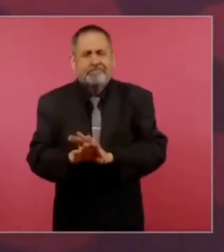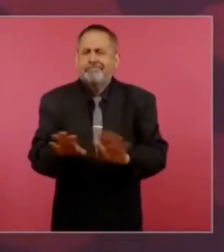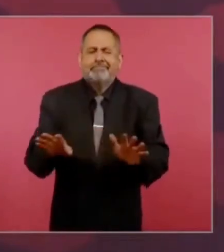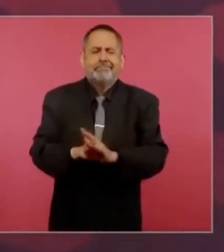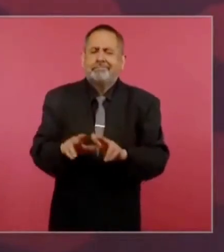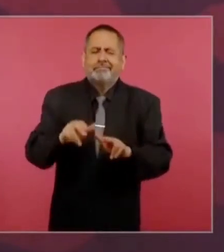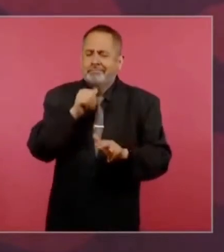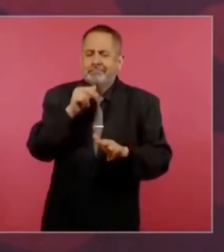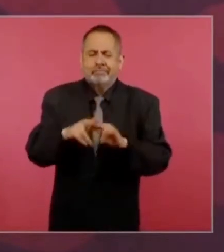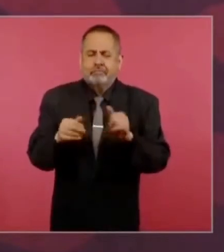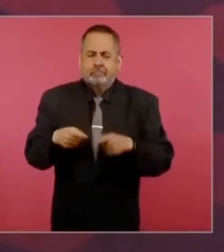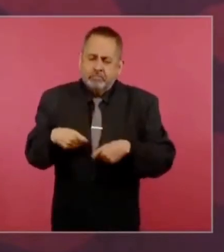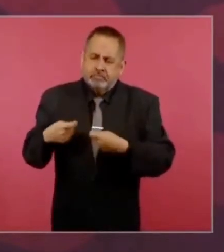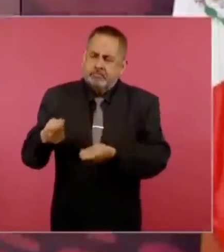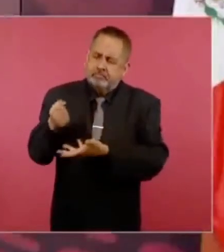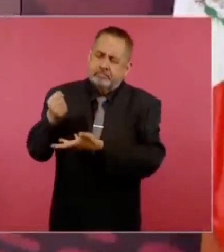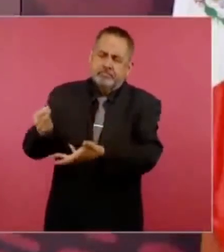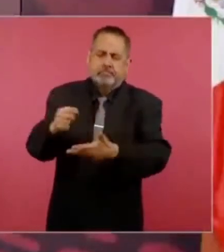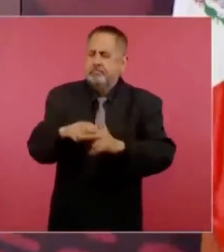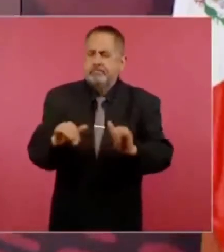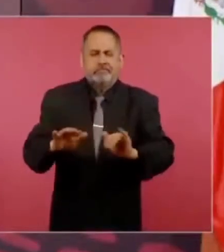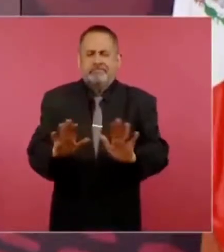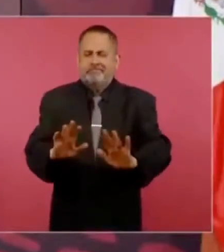recursos. ¿Y